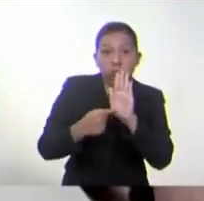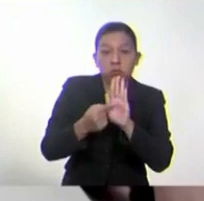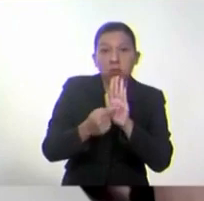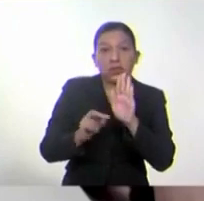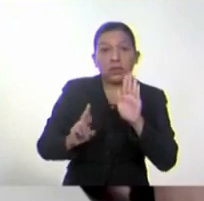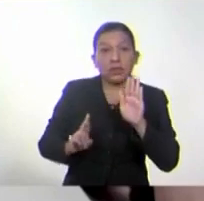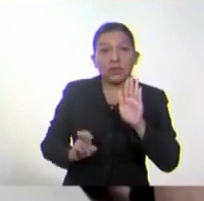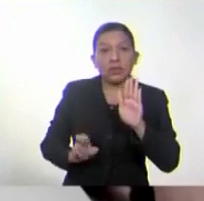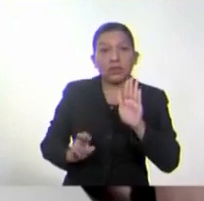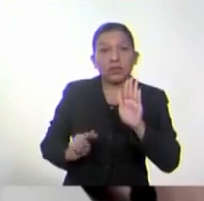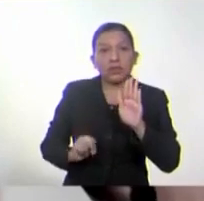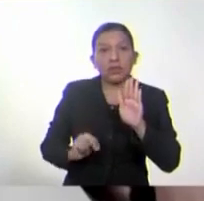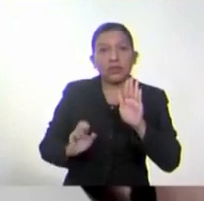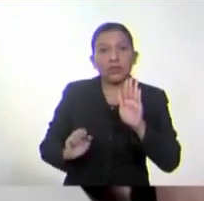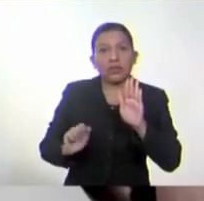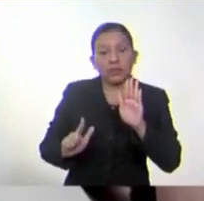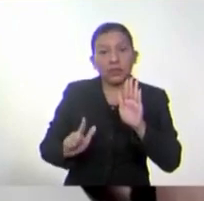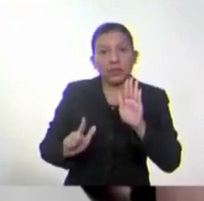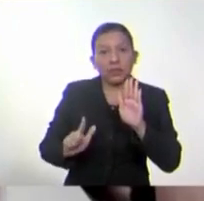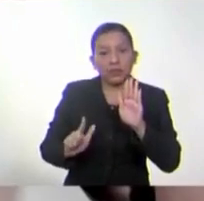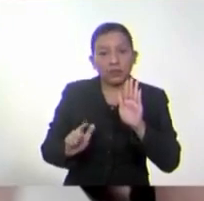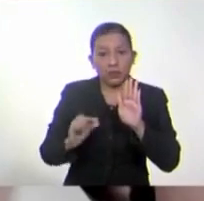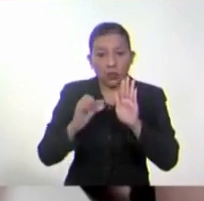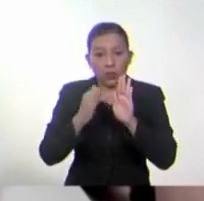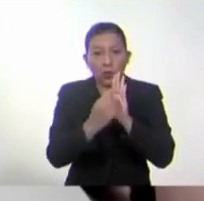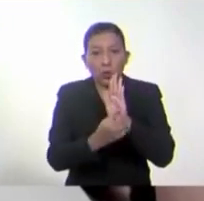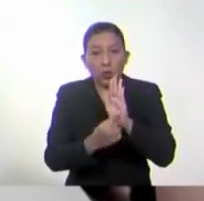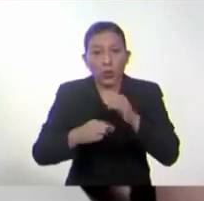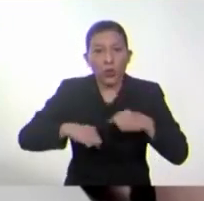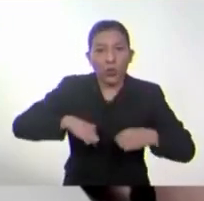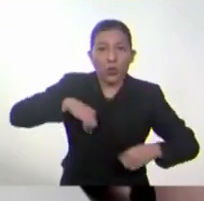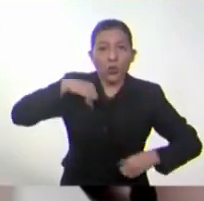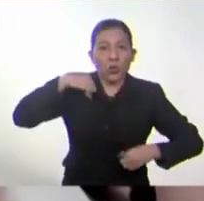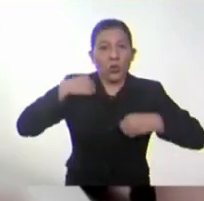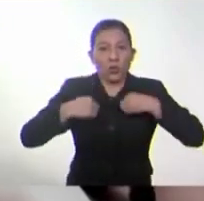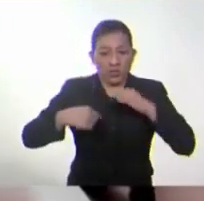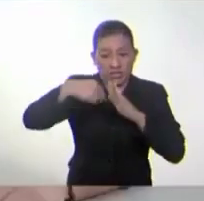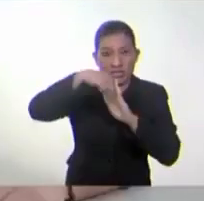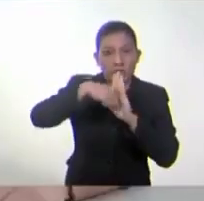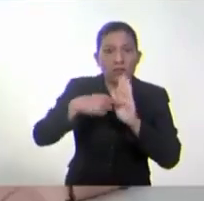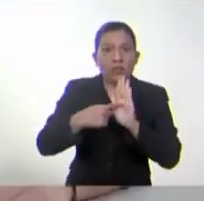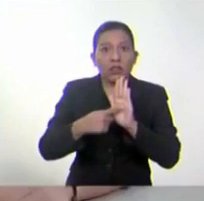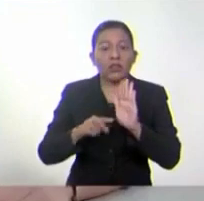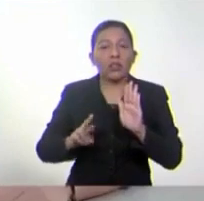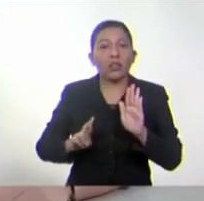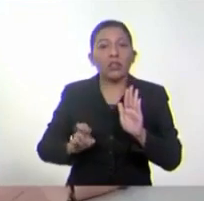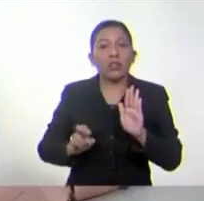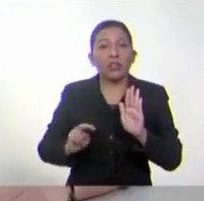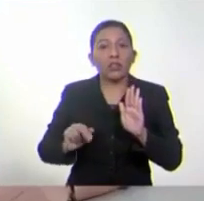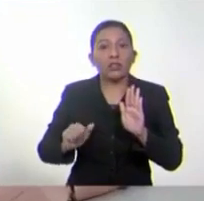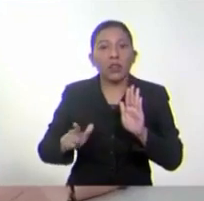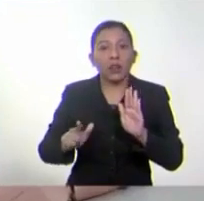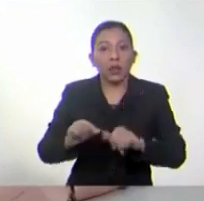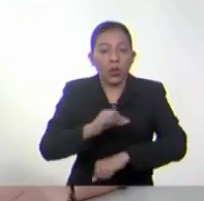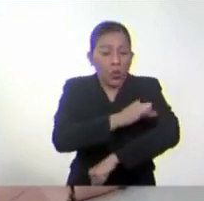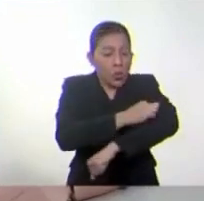pelvis renal, una arteria renal y una vena renal. Bueno, todo se llama